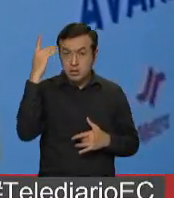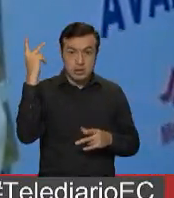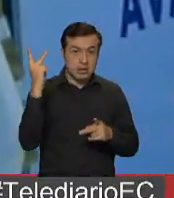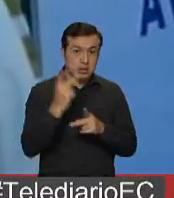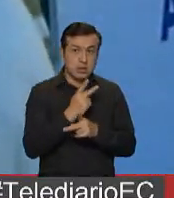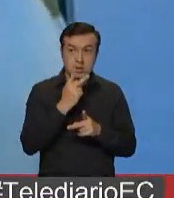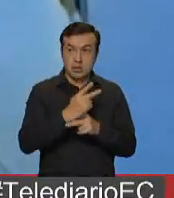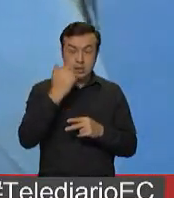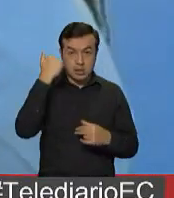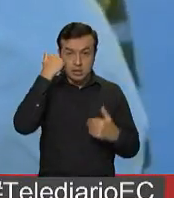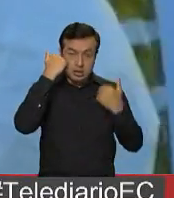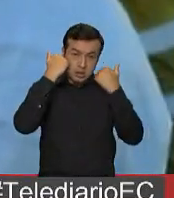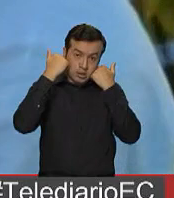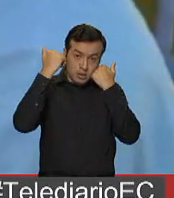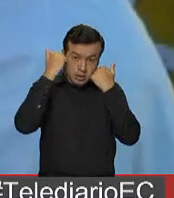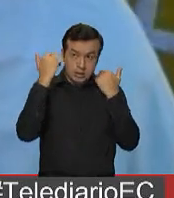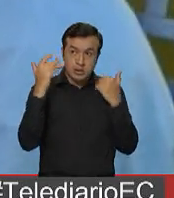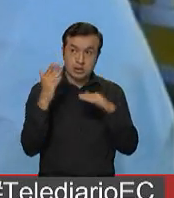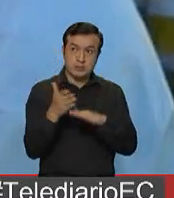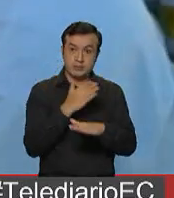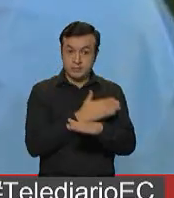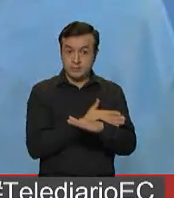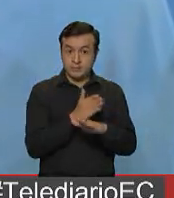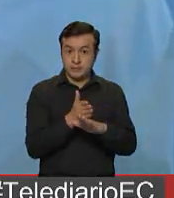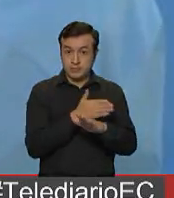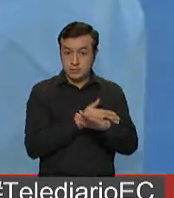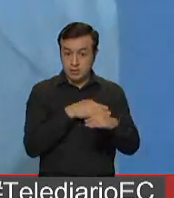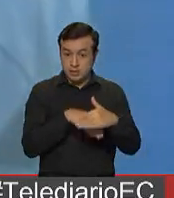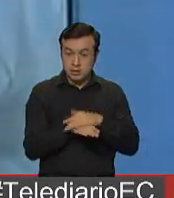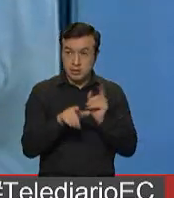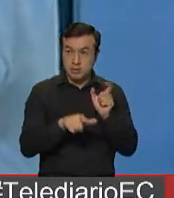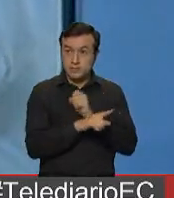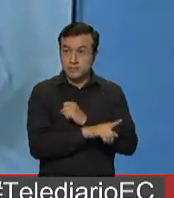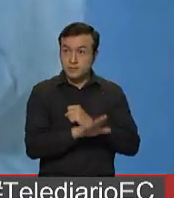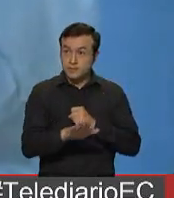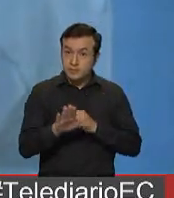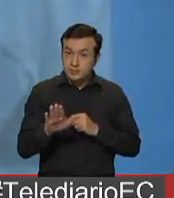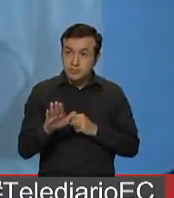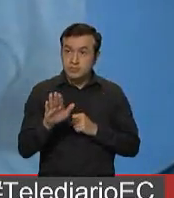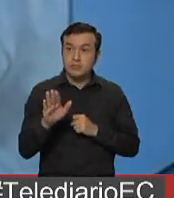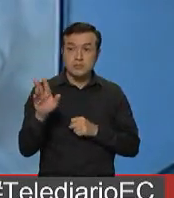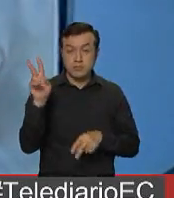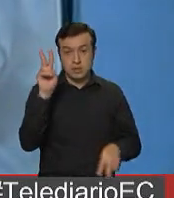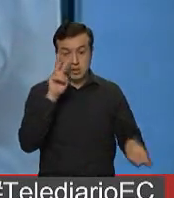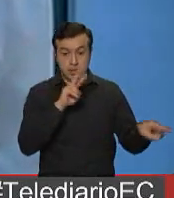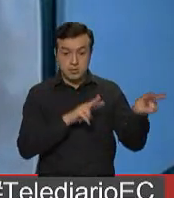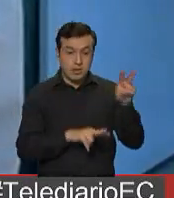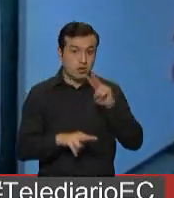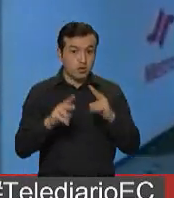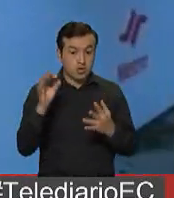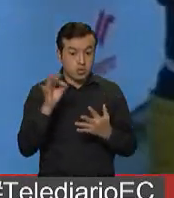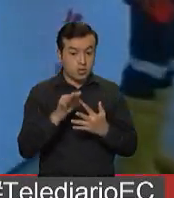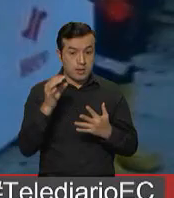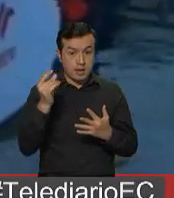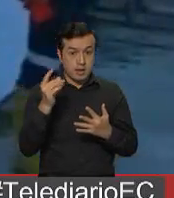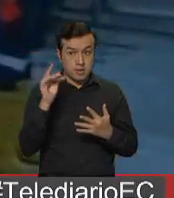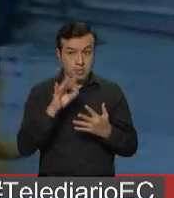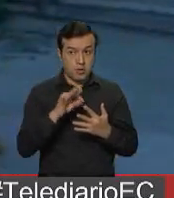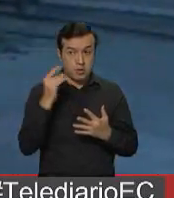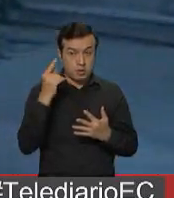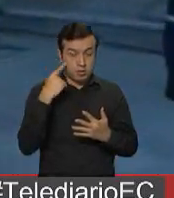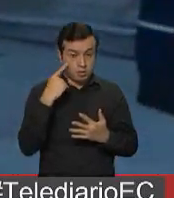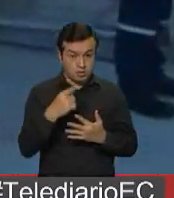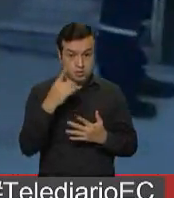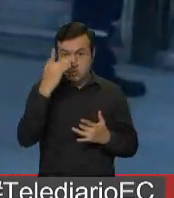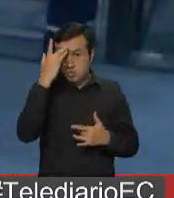haya contagiado. Antes del ingreso, para habilitar a los trabajadores, se les han hecho pruebas rápidas para determinar si